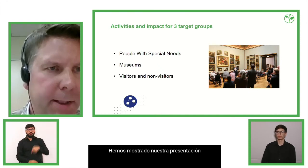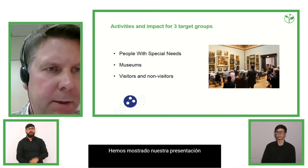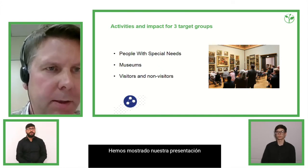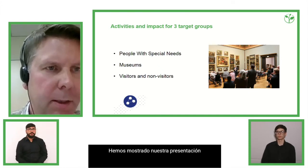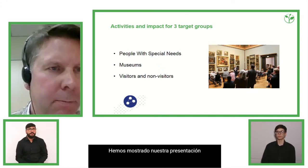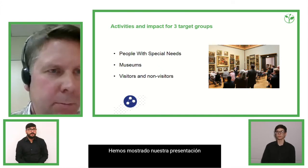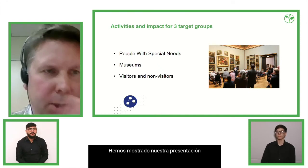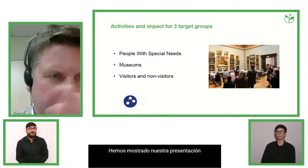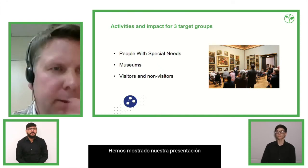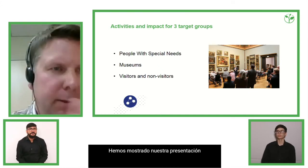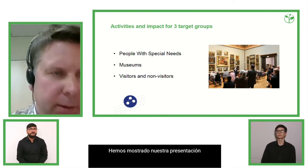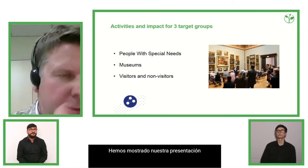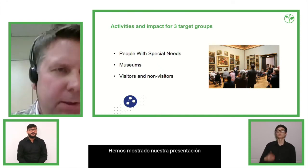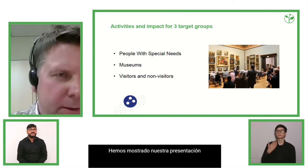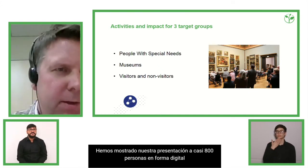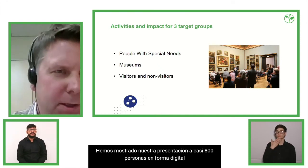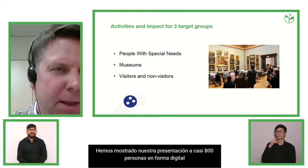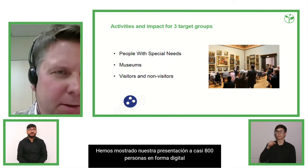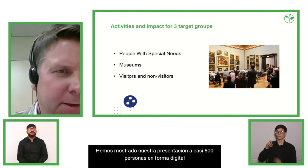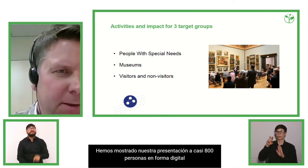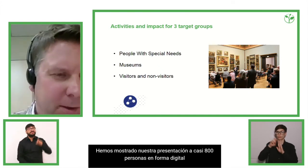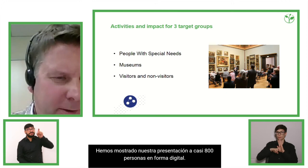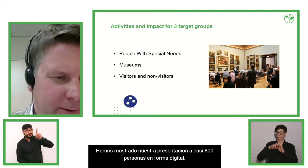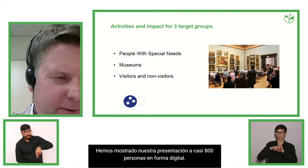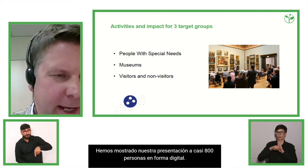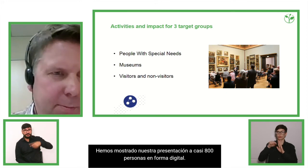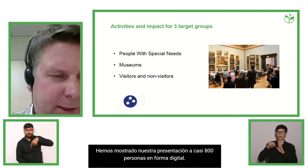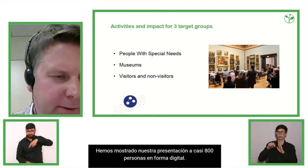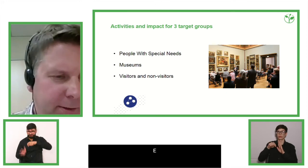project. El proyecto.